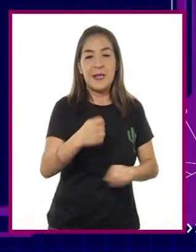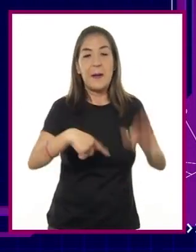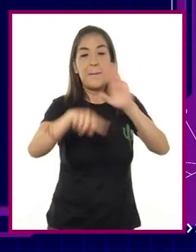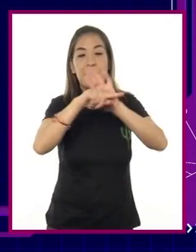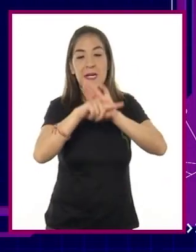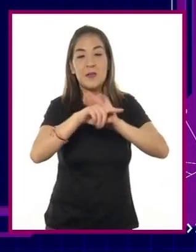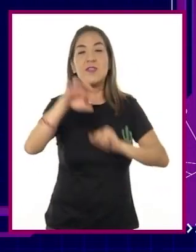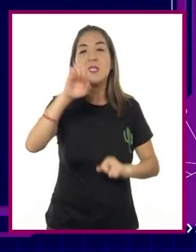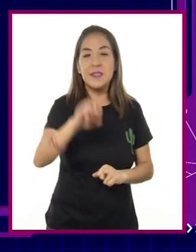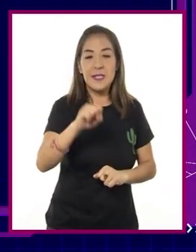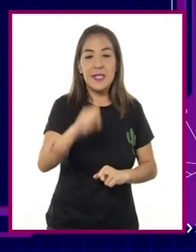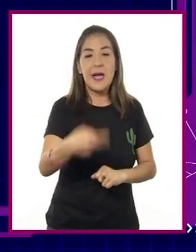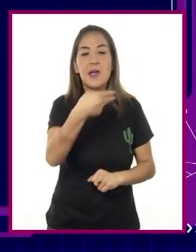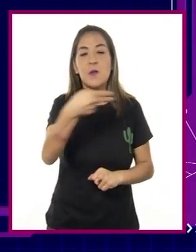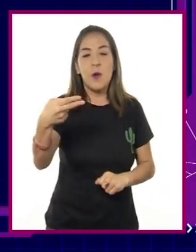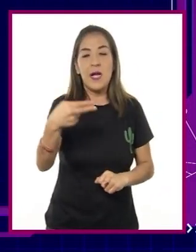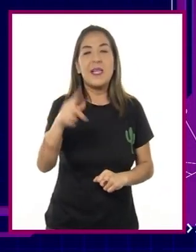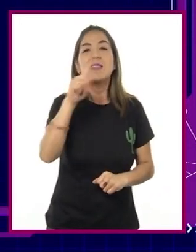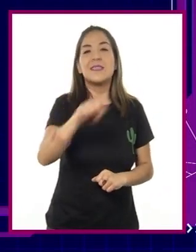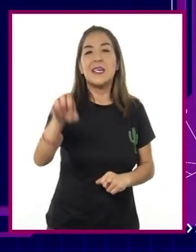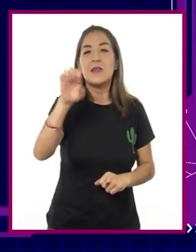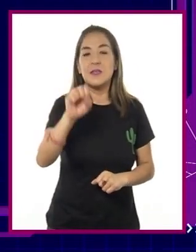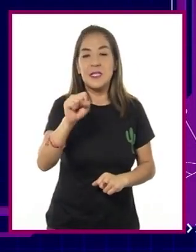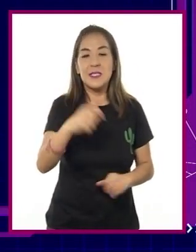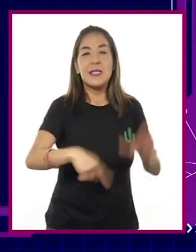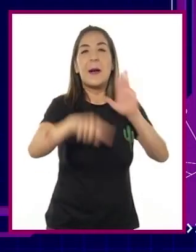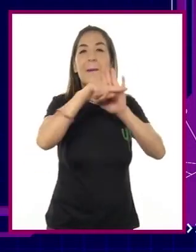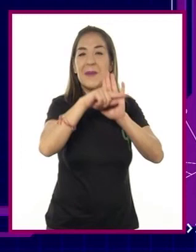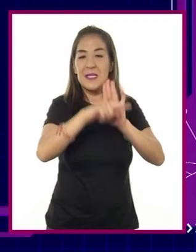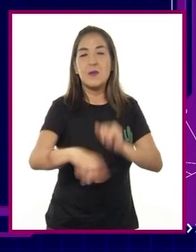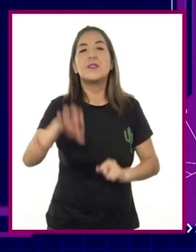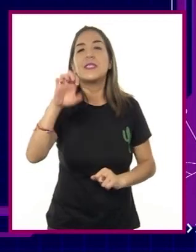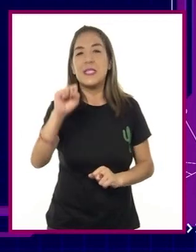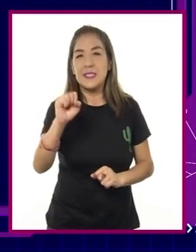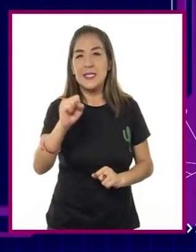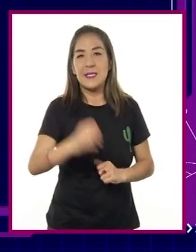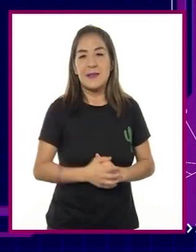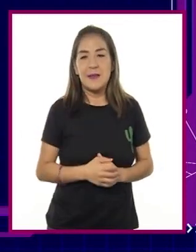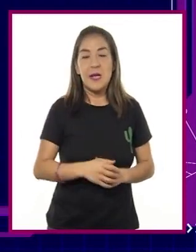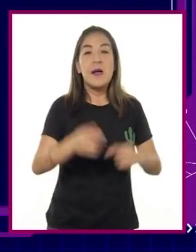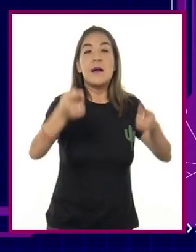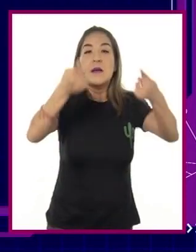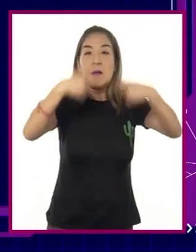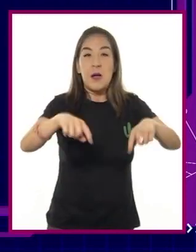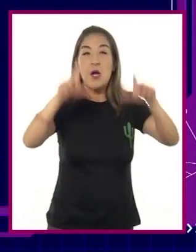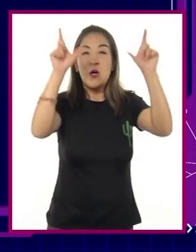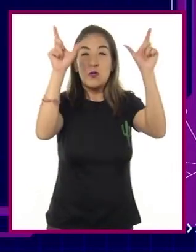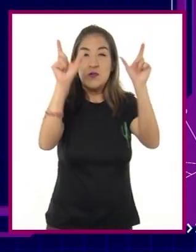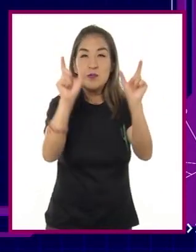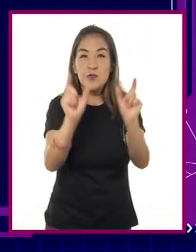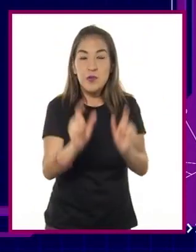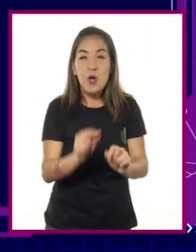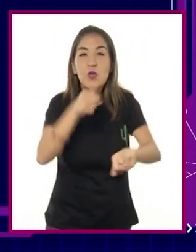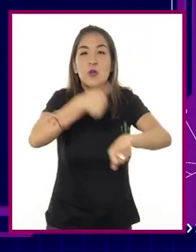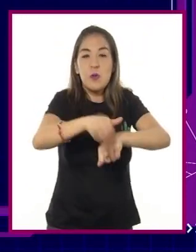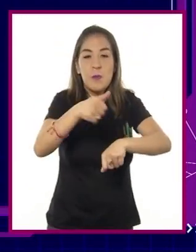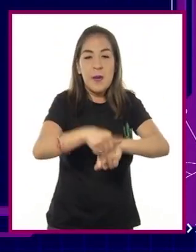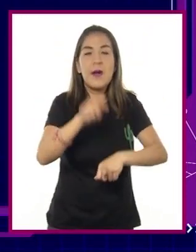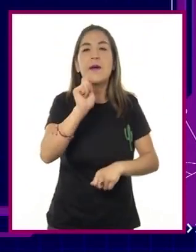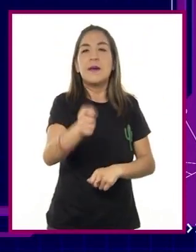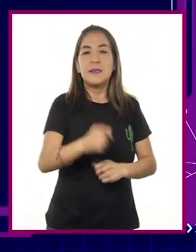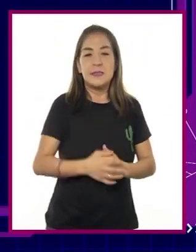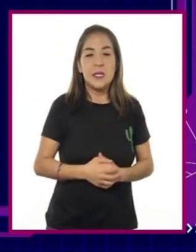menos 60 igual a 160 menos 60. Al reducir los términos semejantes, obtenemos la